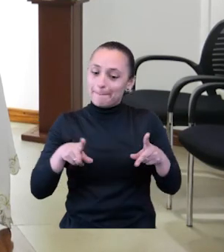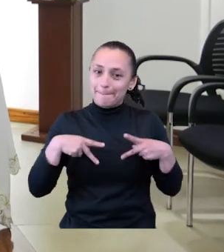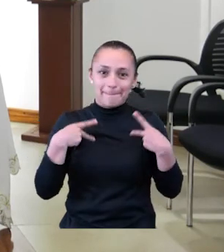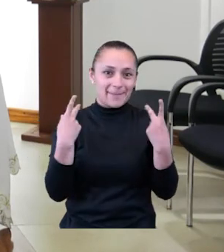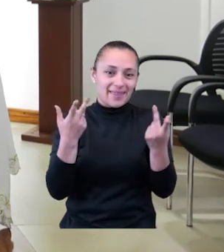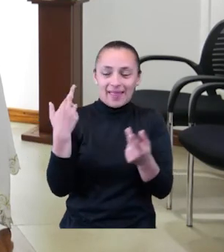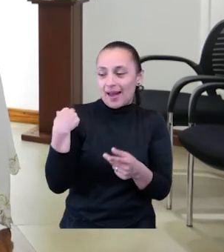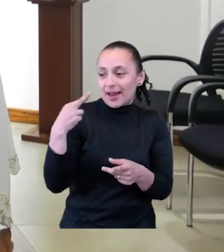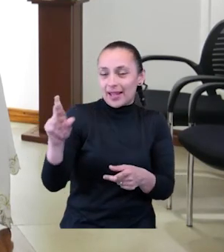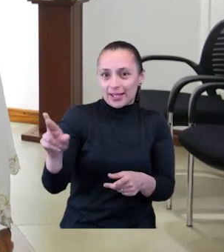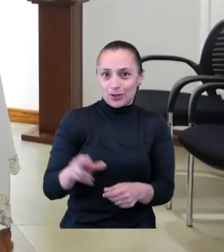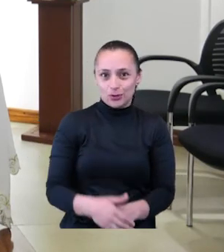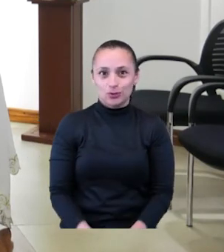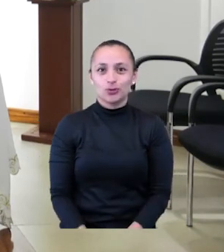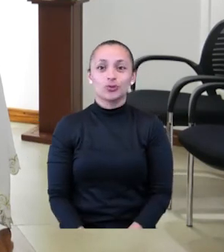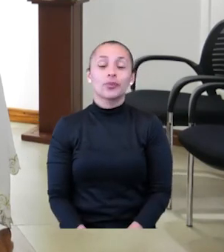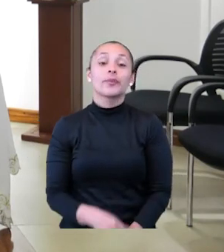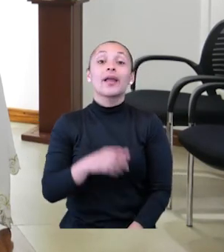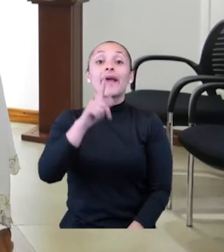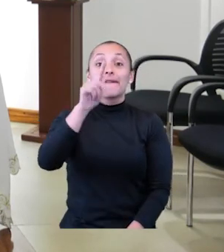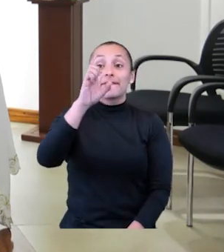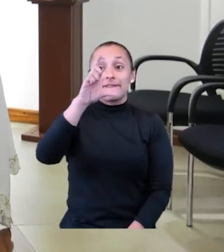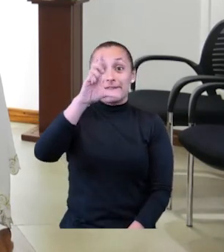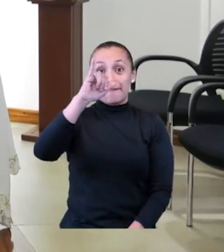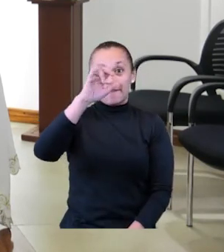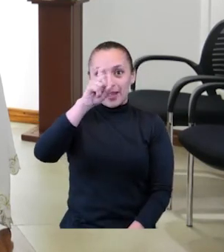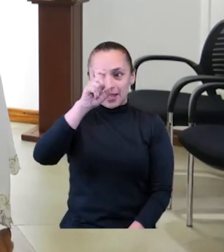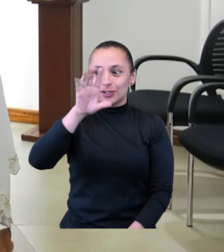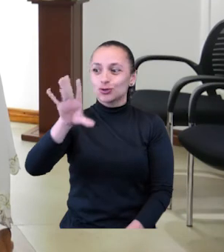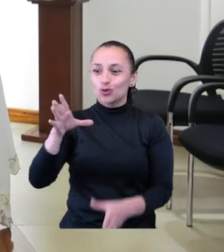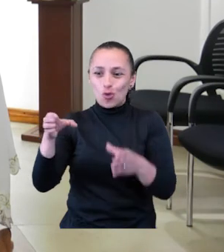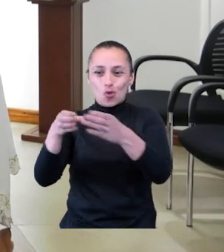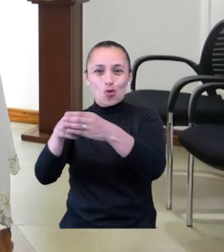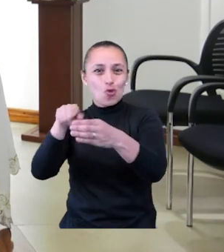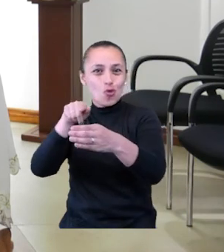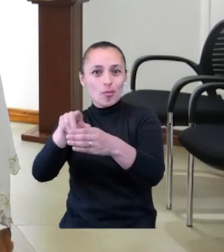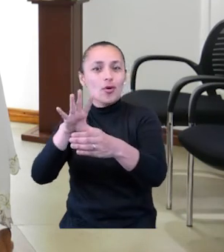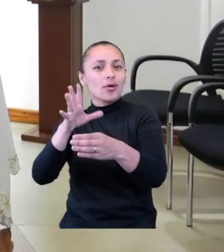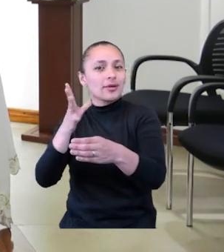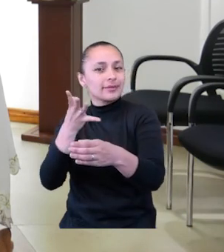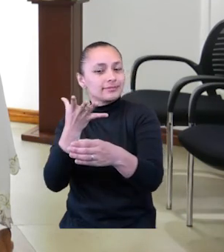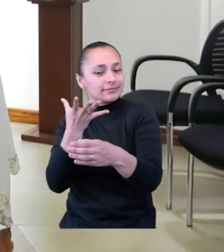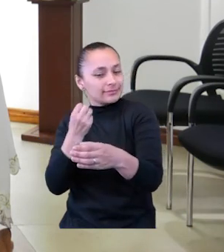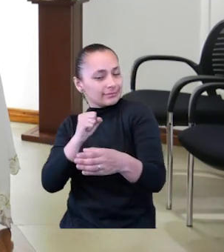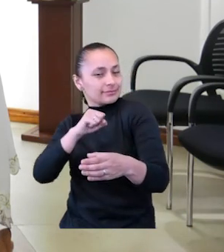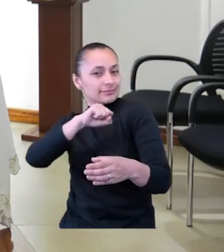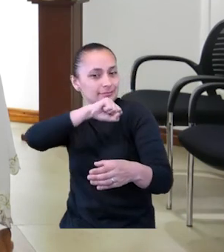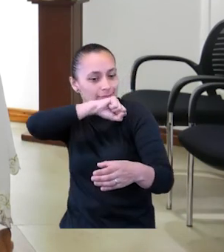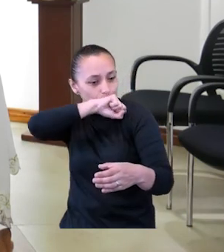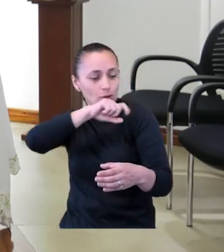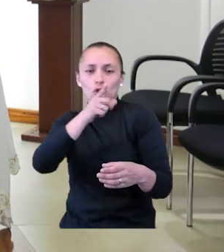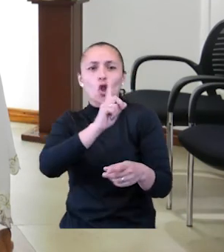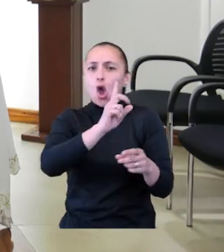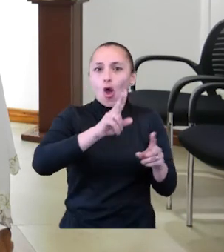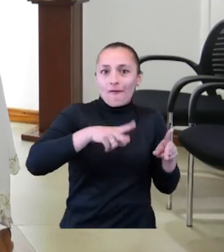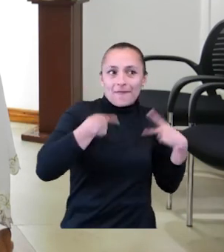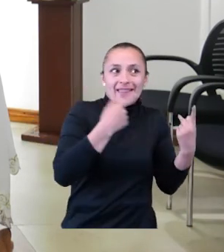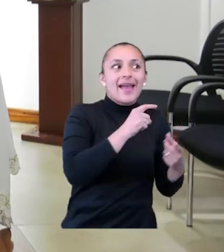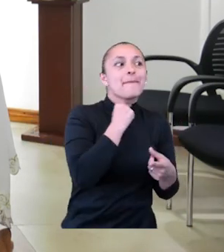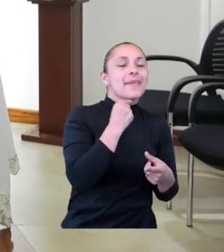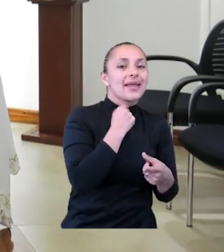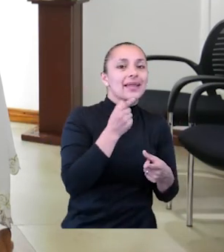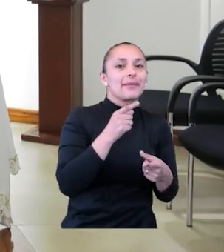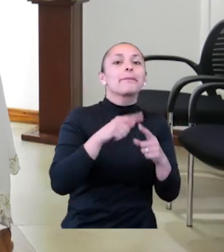sacerdotal san félix el patrono de todos aquellos hermanos que tienen vocación no de vida sacerdotal